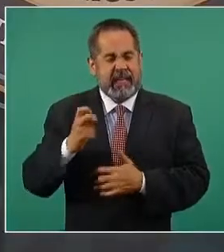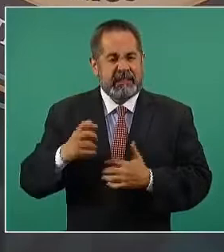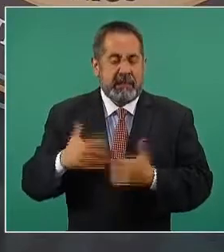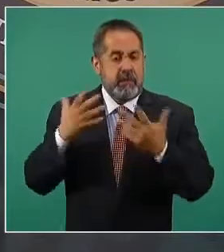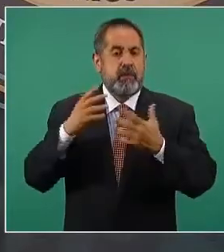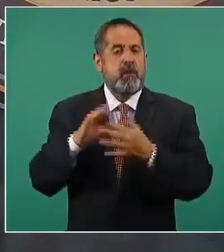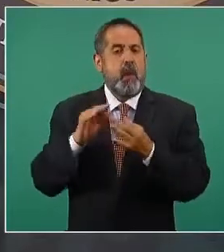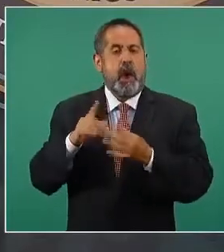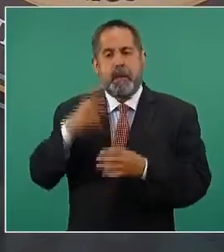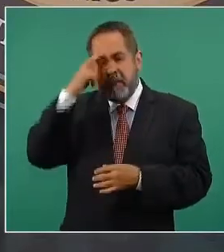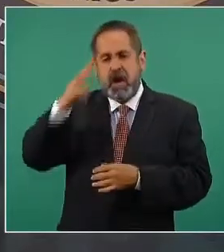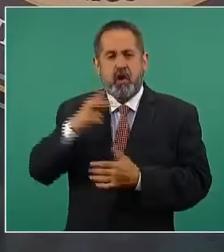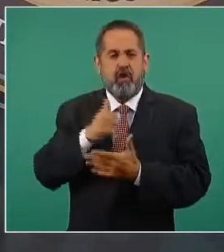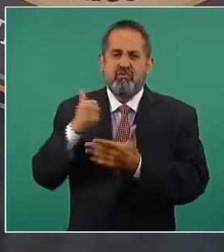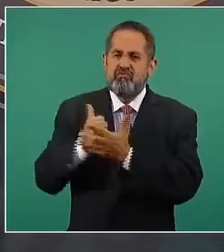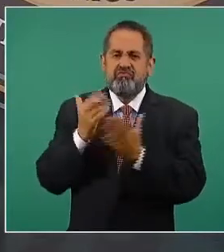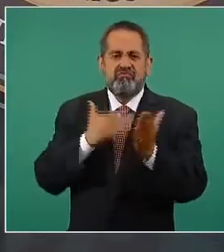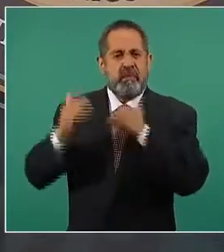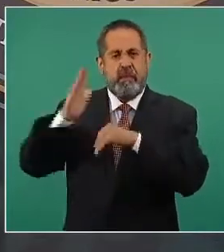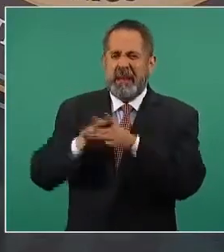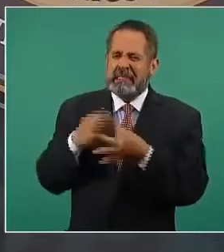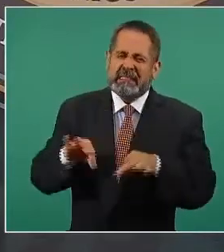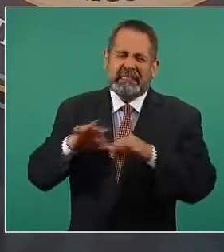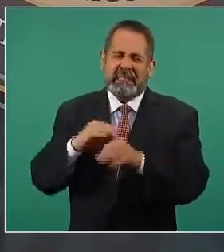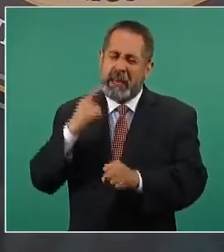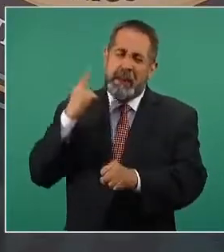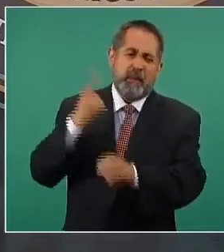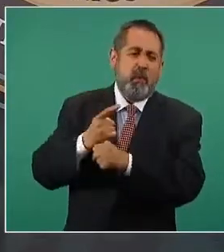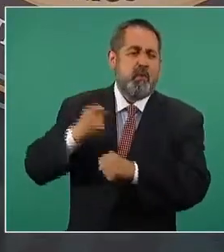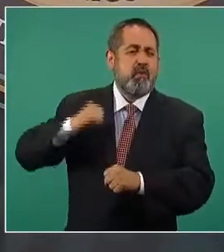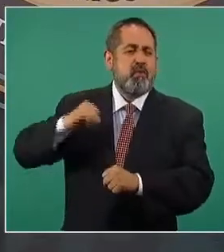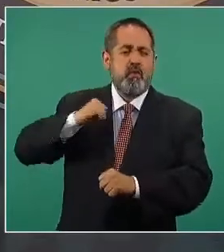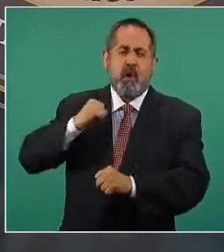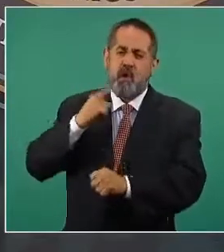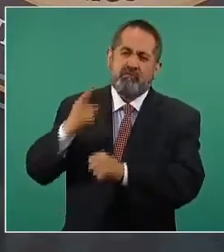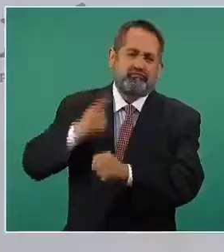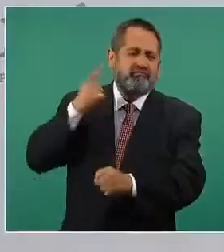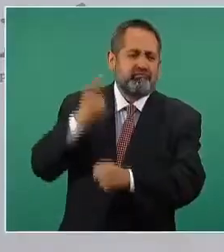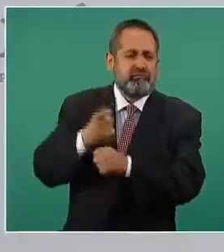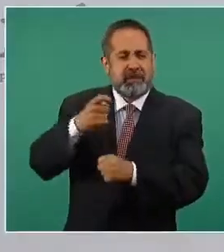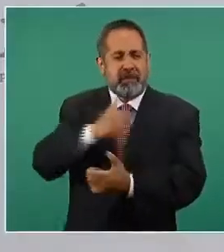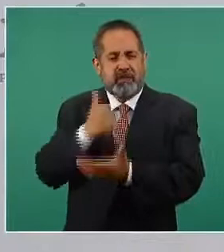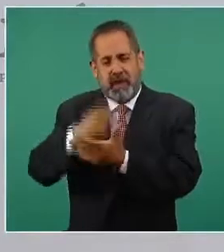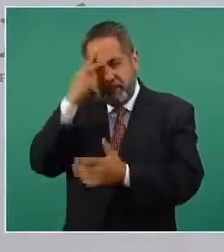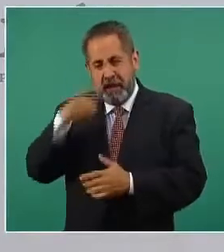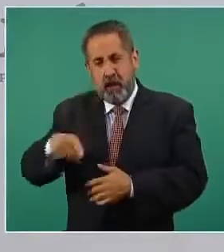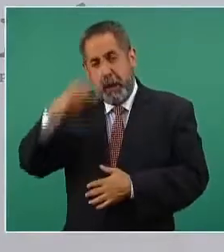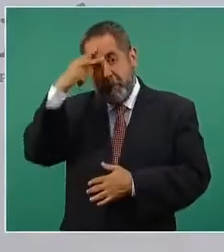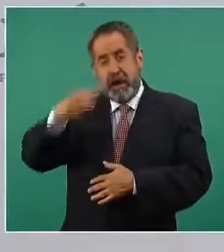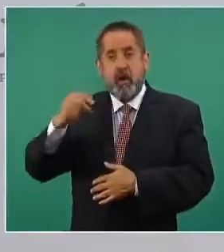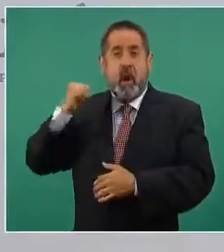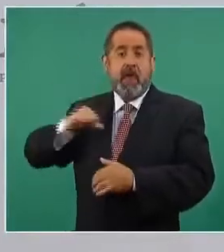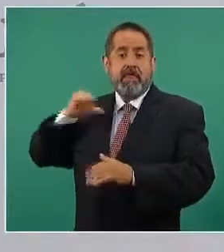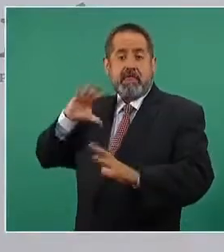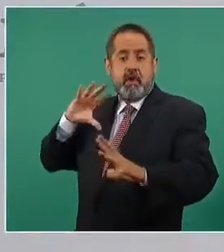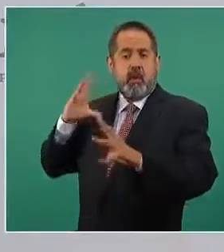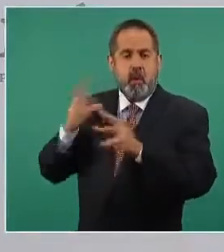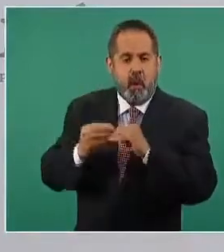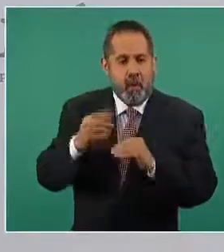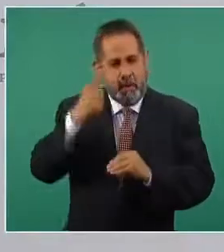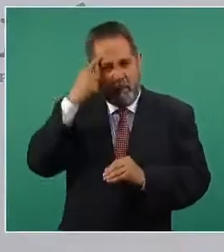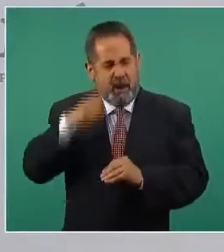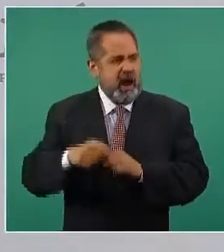las civilizaciones más importantes y antiguas de la historia de la humanidad, el México antirracista